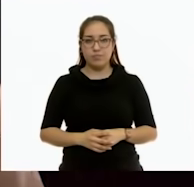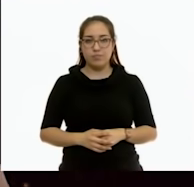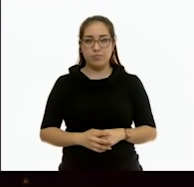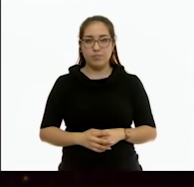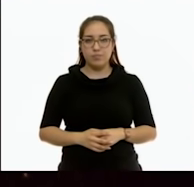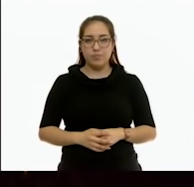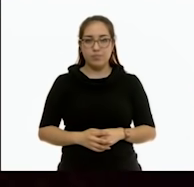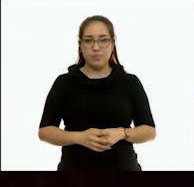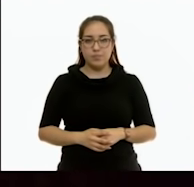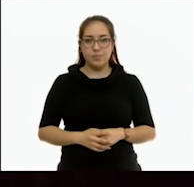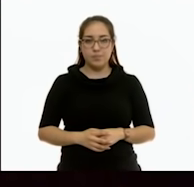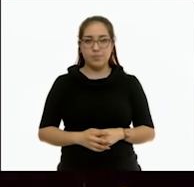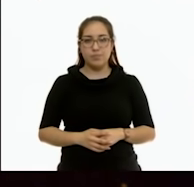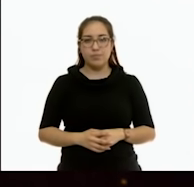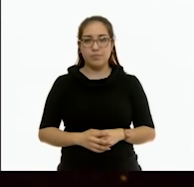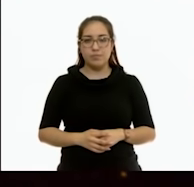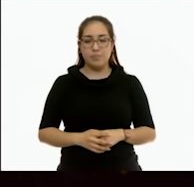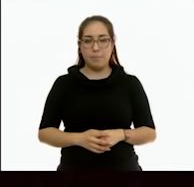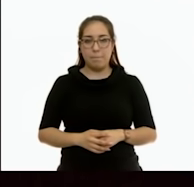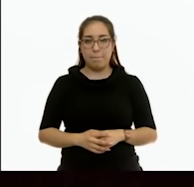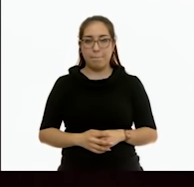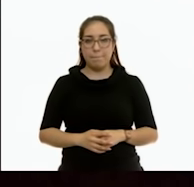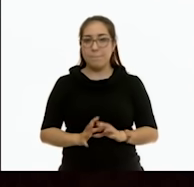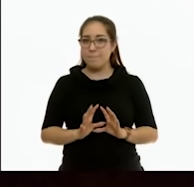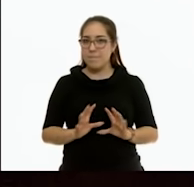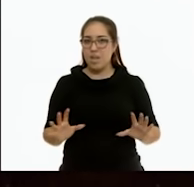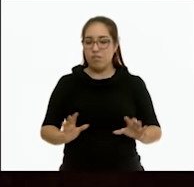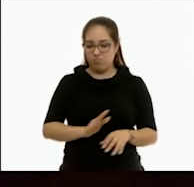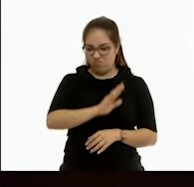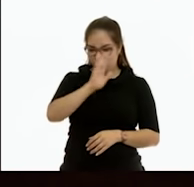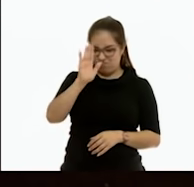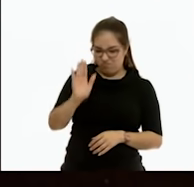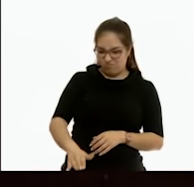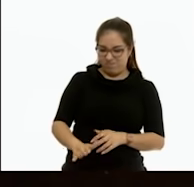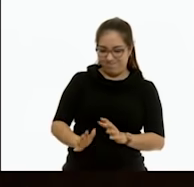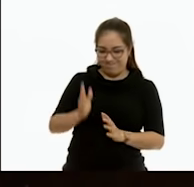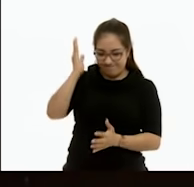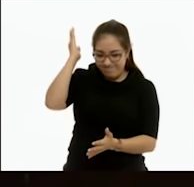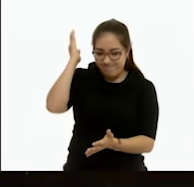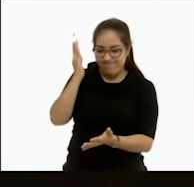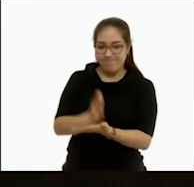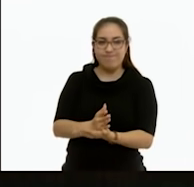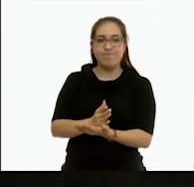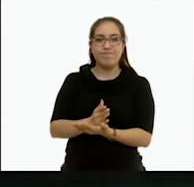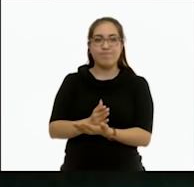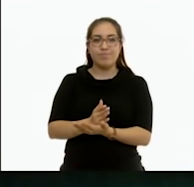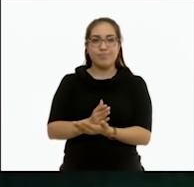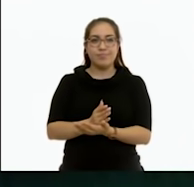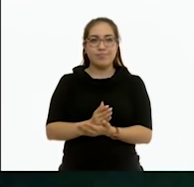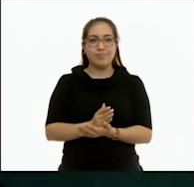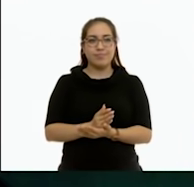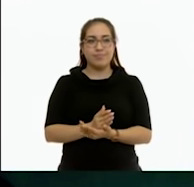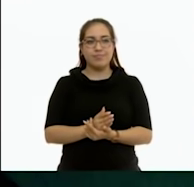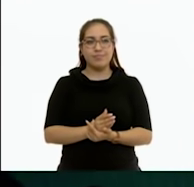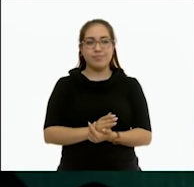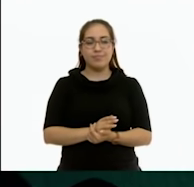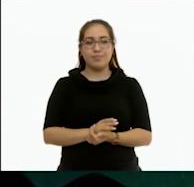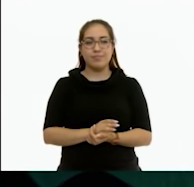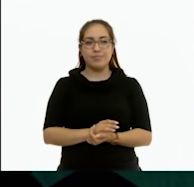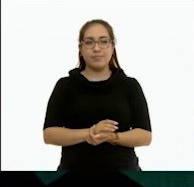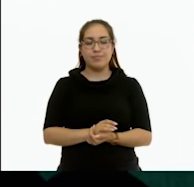sungwatisi takak hunuen beha awiutak huka huania pohometa sungwatik into